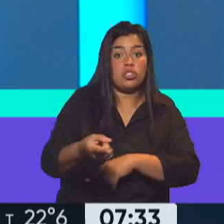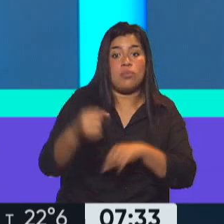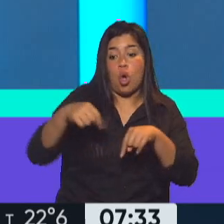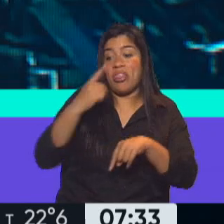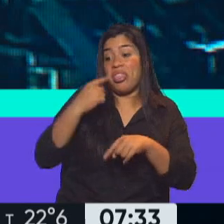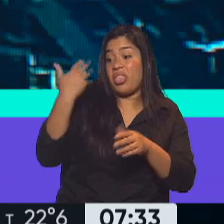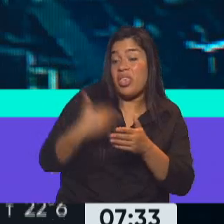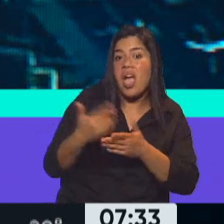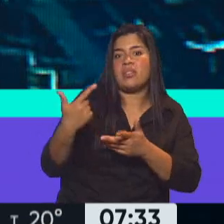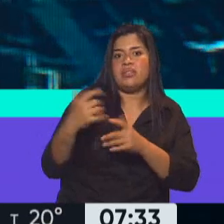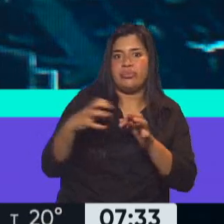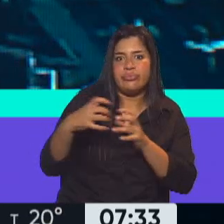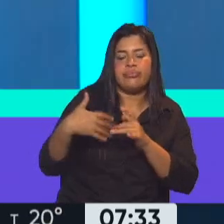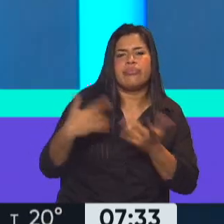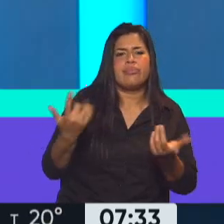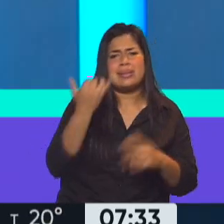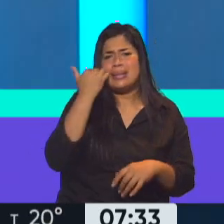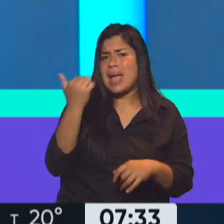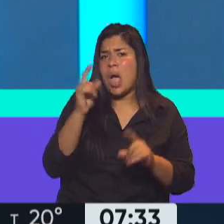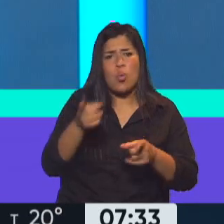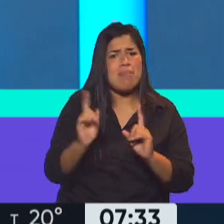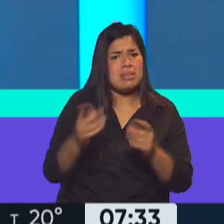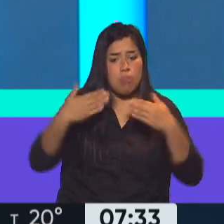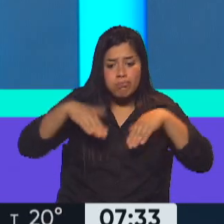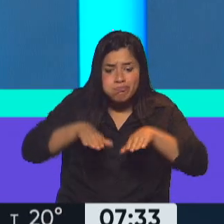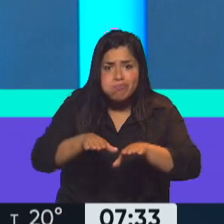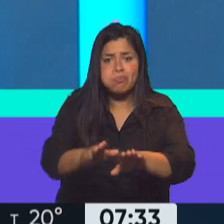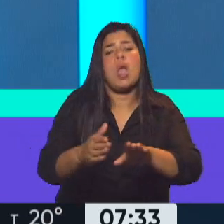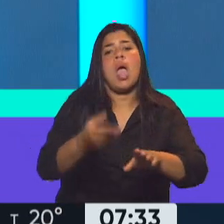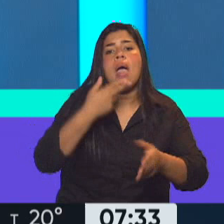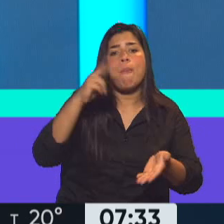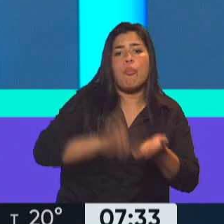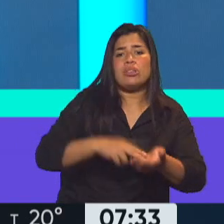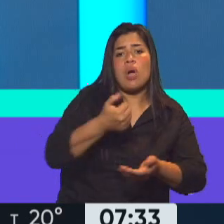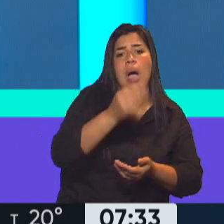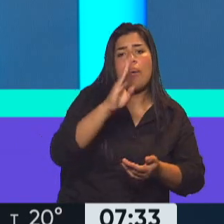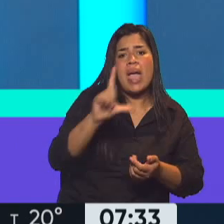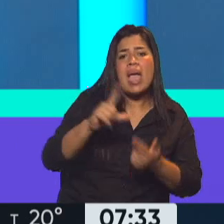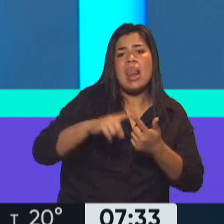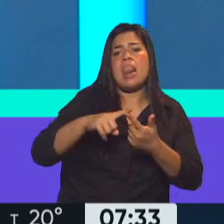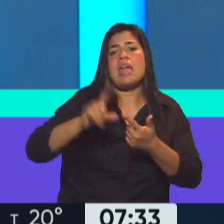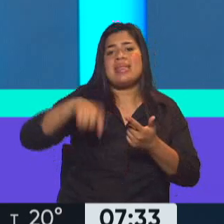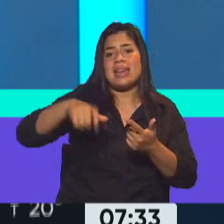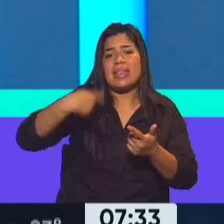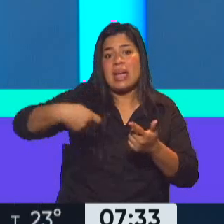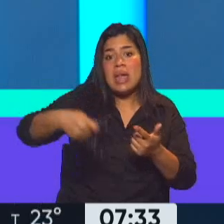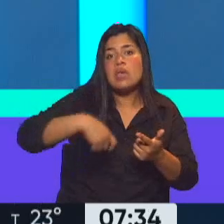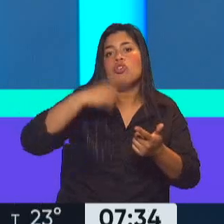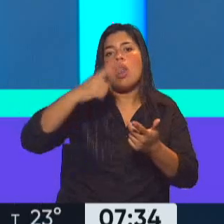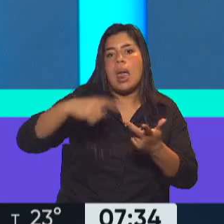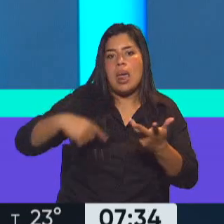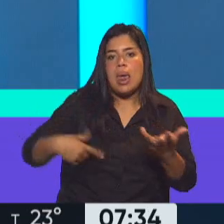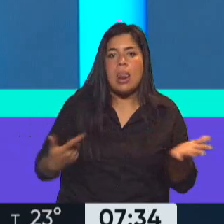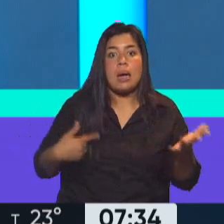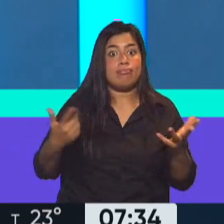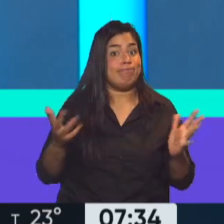del ABL, hubo aumentos. Es más, se creó, ¿se acuerdan ustedes, el impuesto a los consumos con tarjeta de crédito, que generó tanta polémica? Bueno,